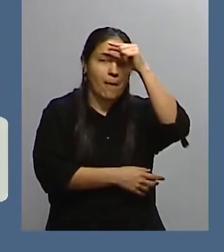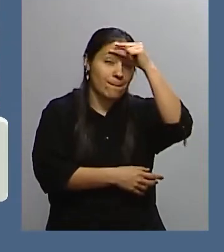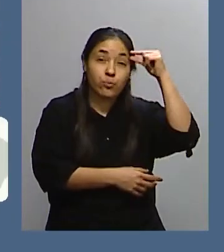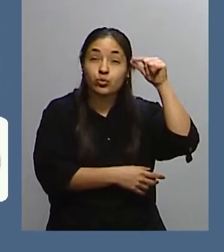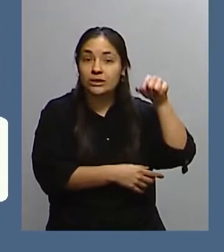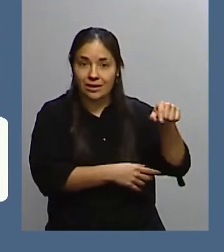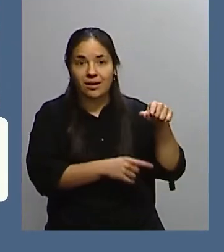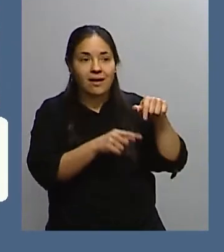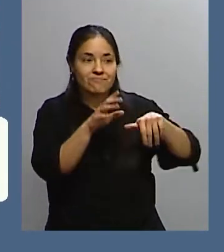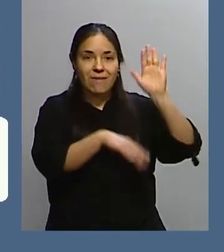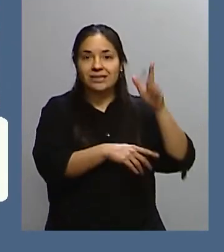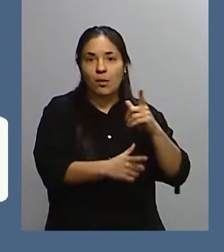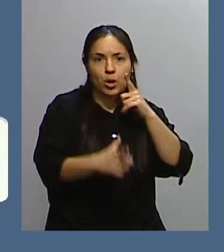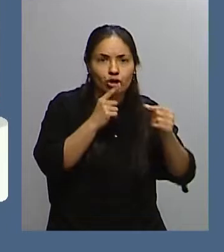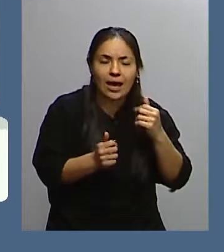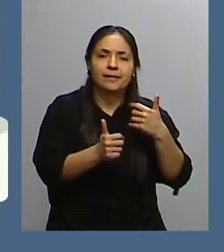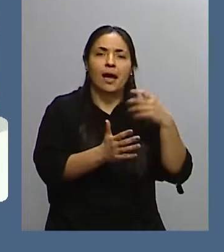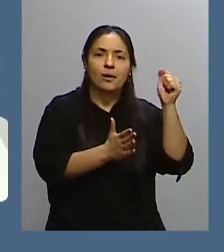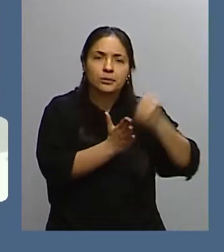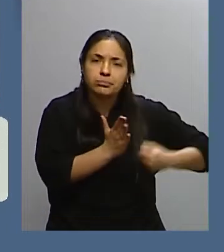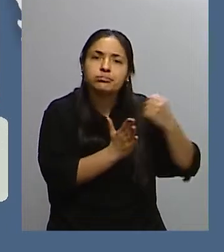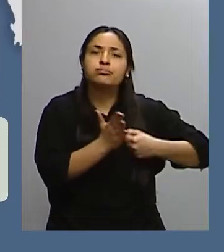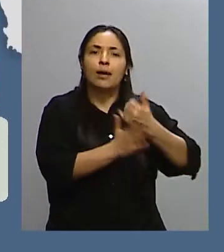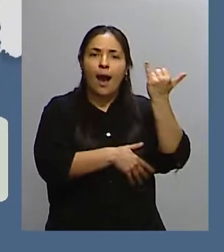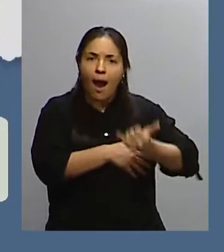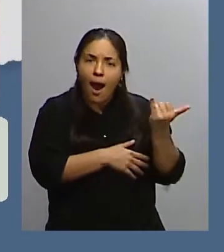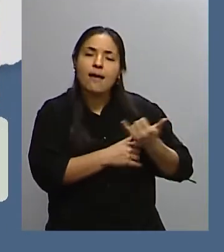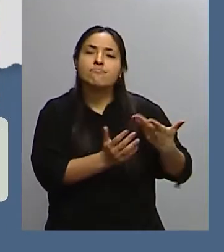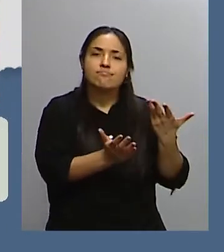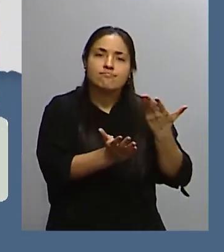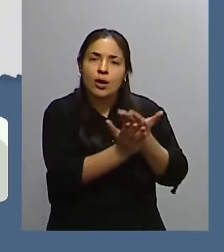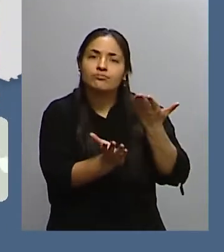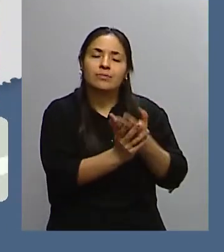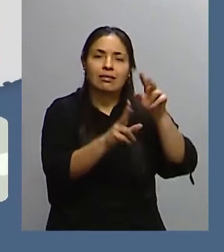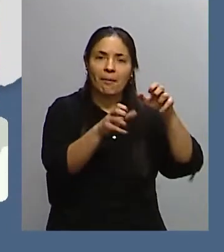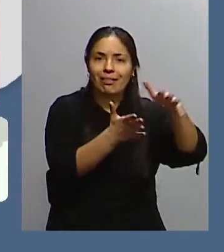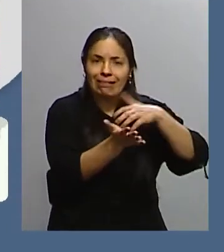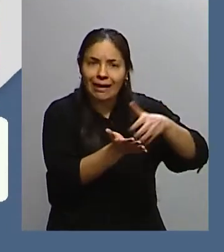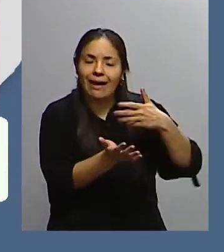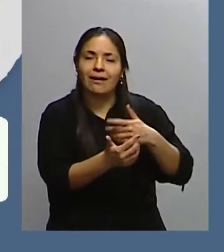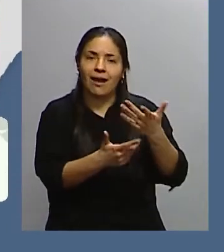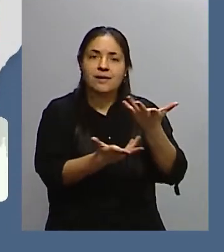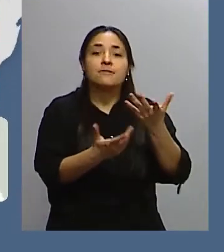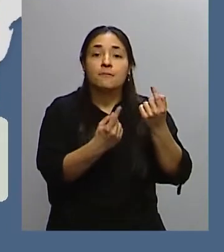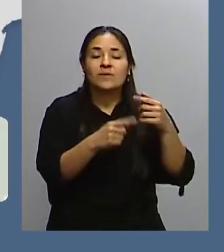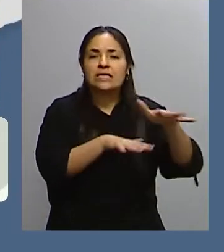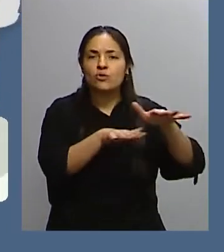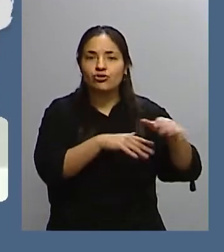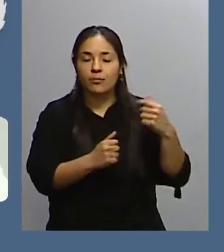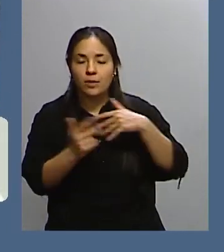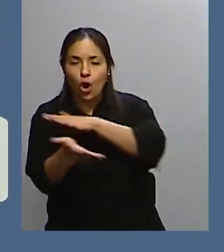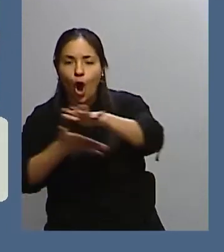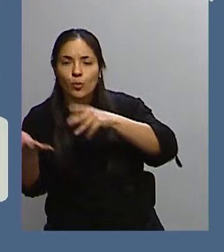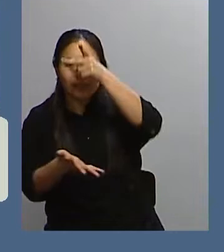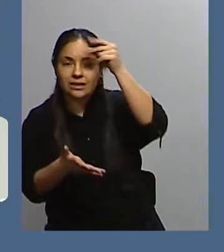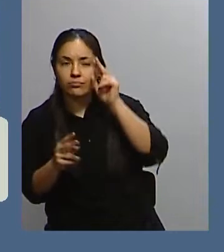que de pronto reclama esta pérdida de territorialidad y sobre todo por la situación que ellos están atravesando. Se